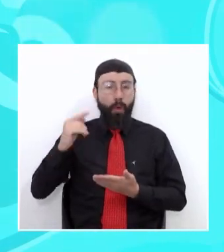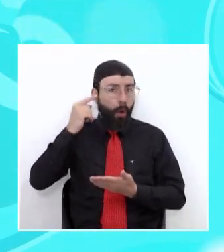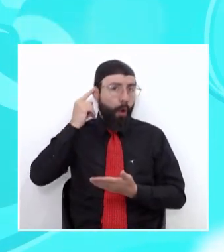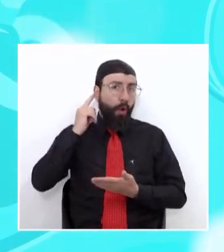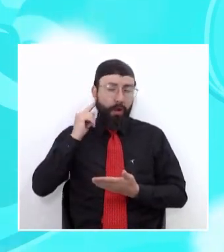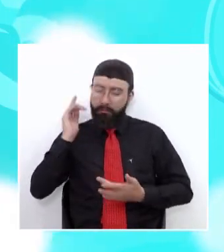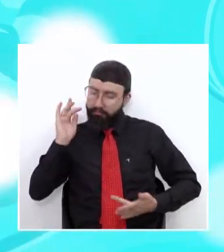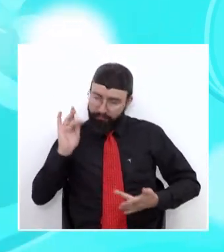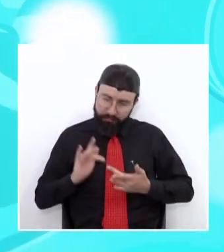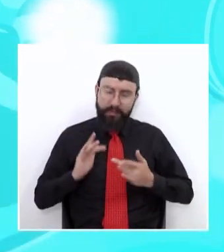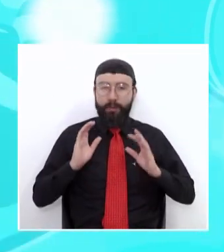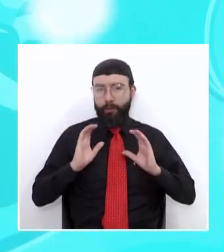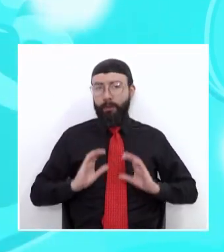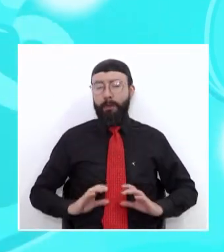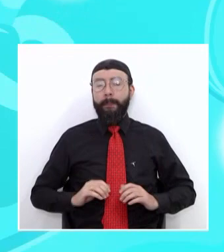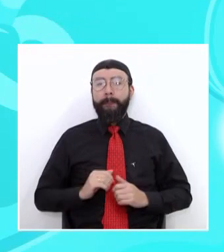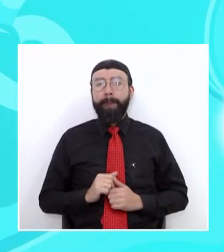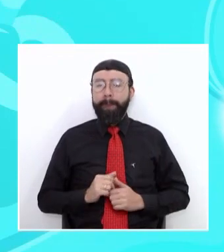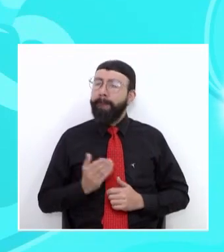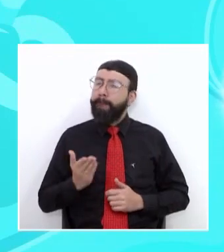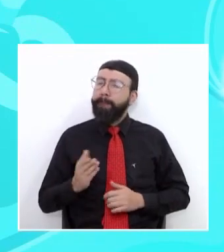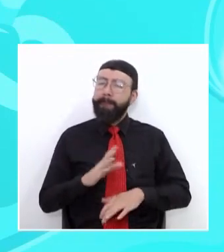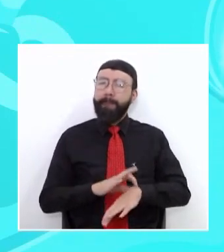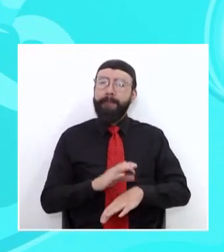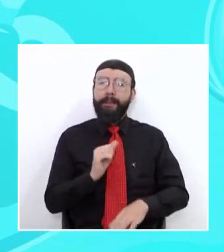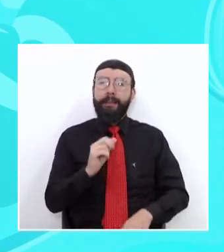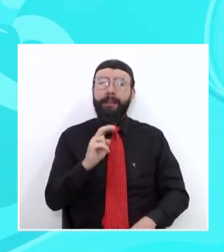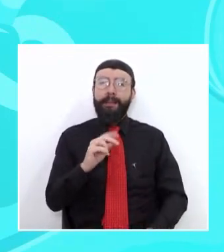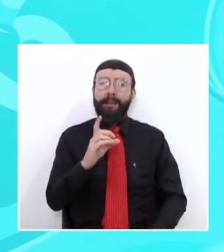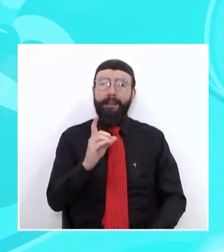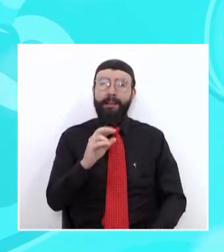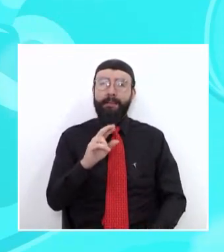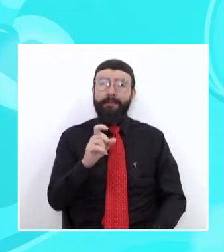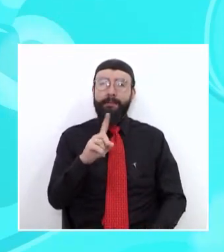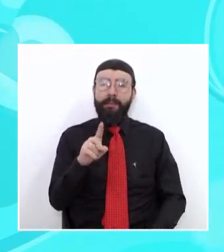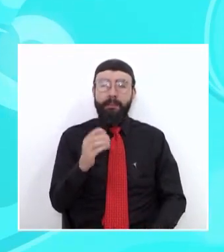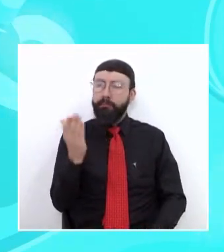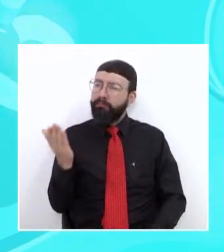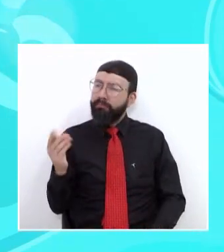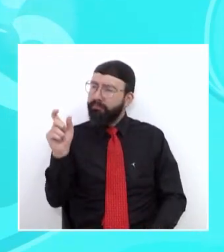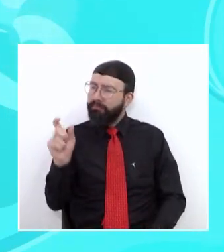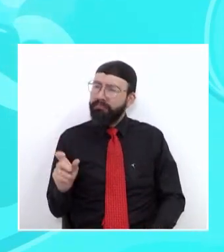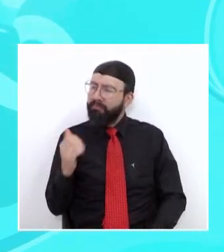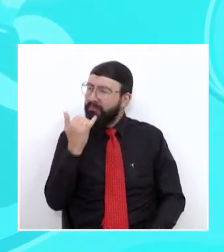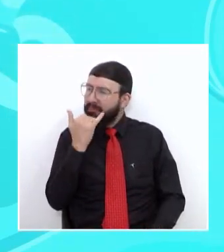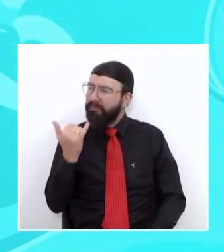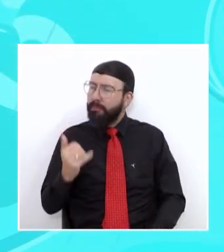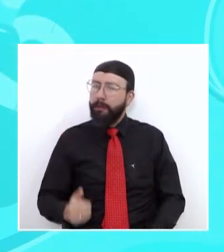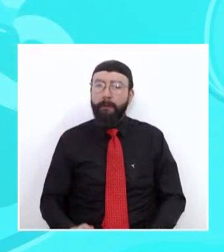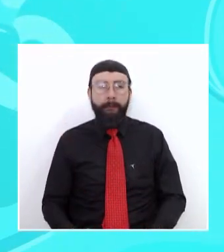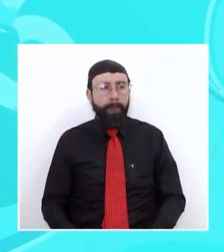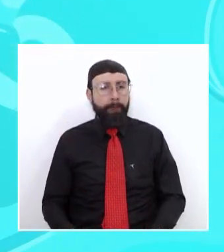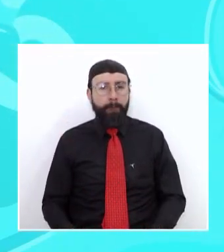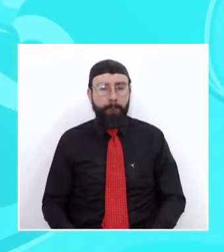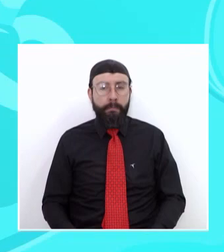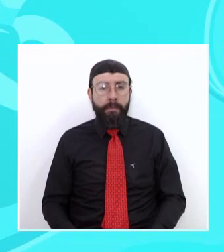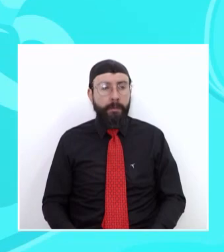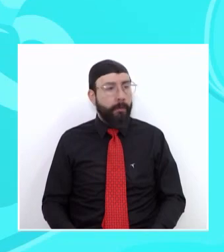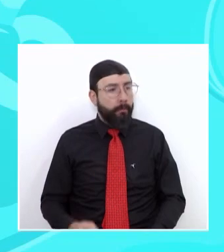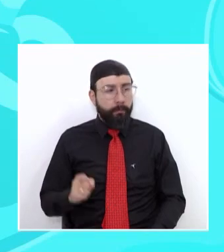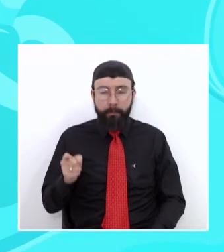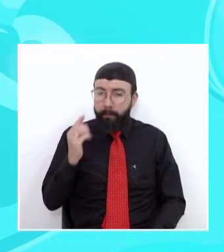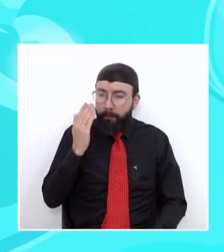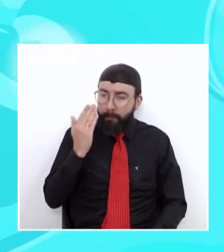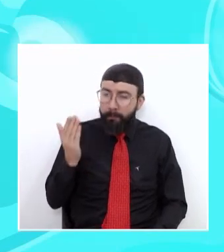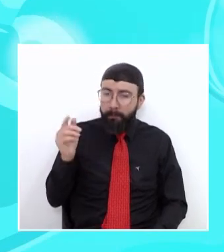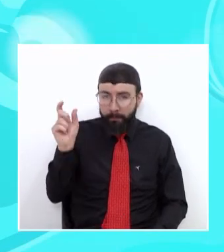cuerpo. Doctor Andrés Felipe Rosas, hablemos de este caso clínico. Bueno, podemos ver en este